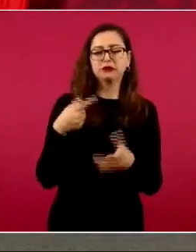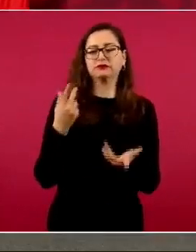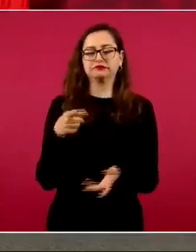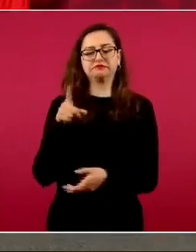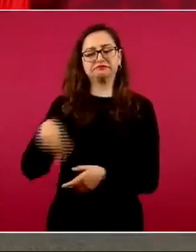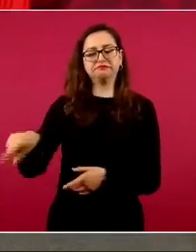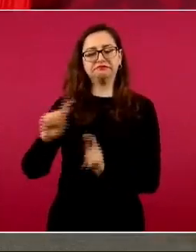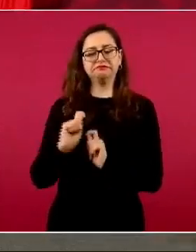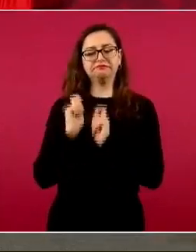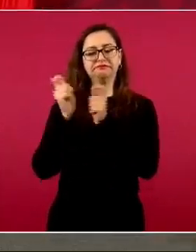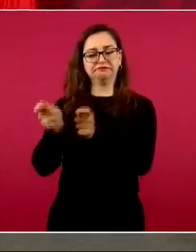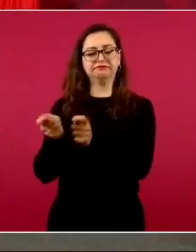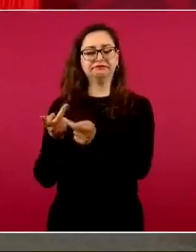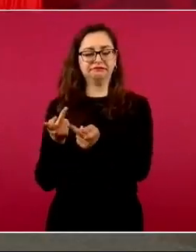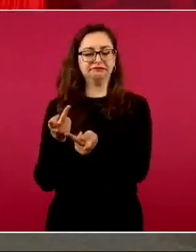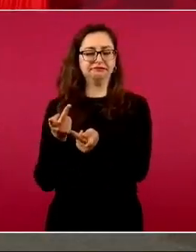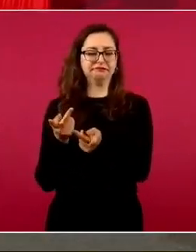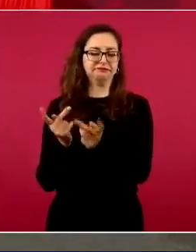Llega Zedillo